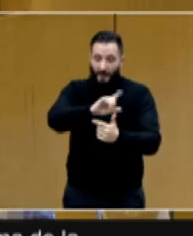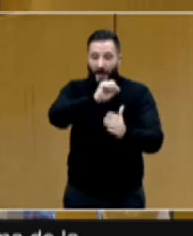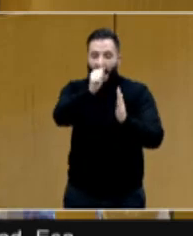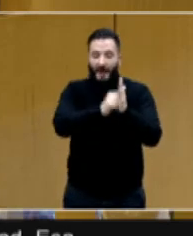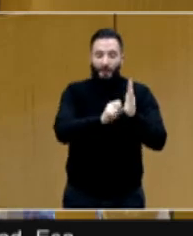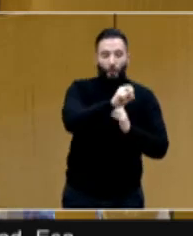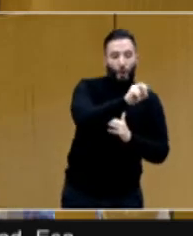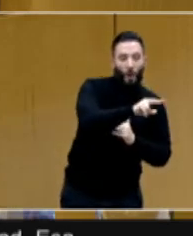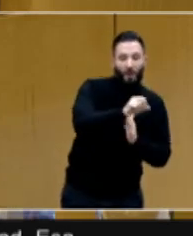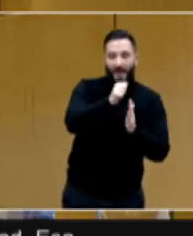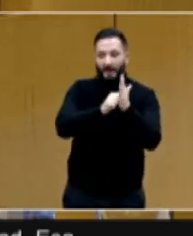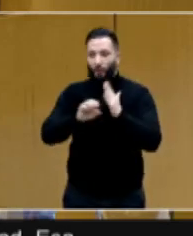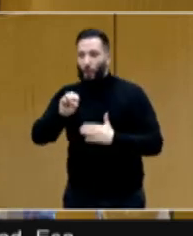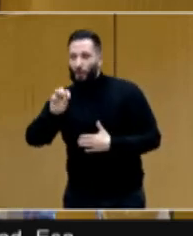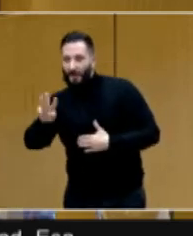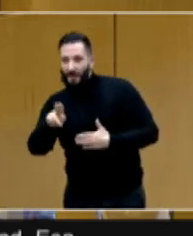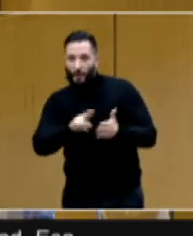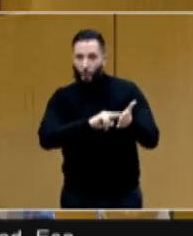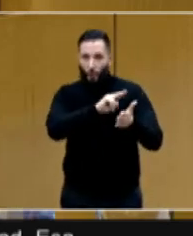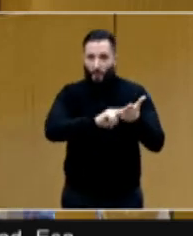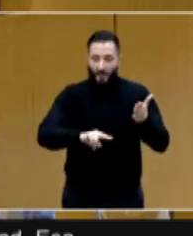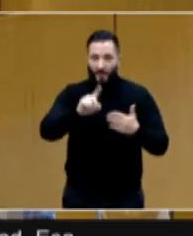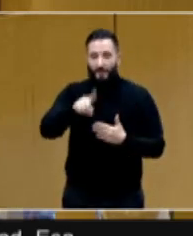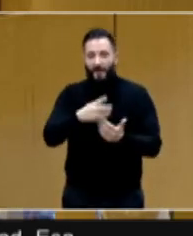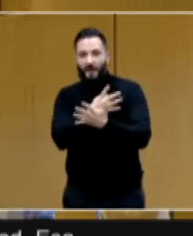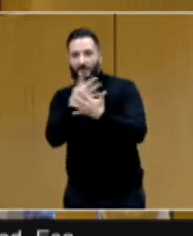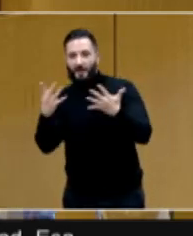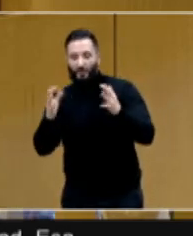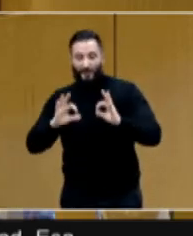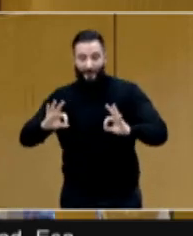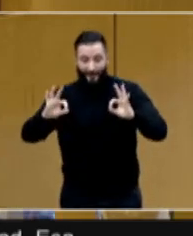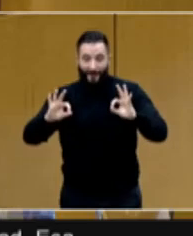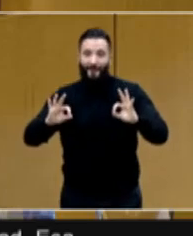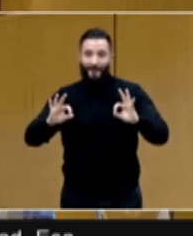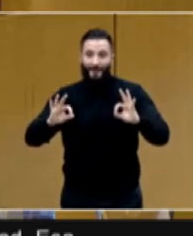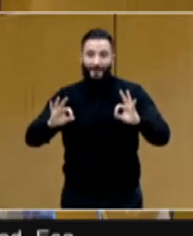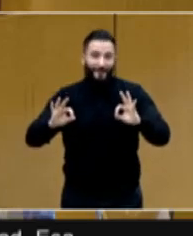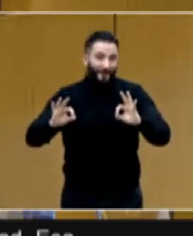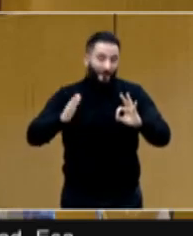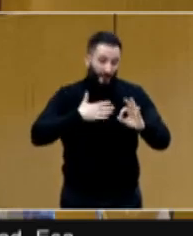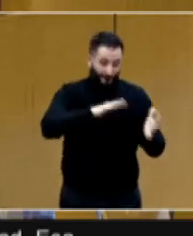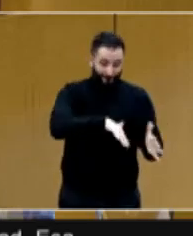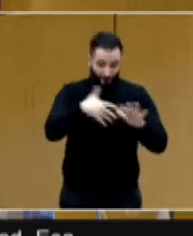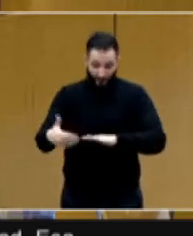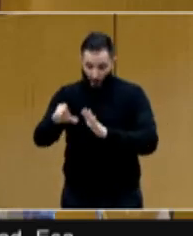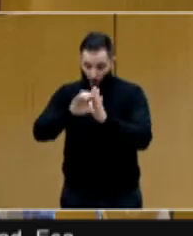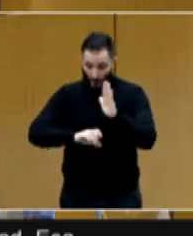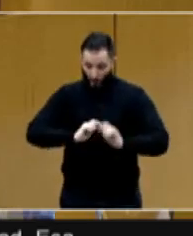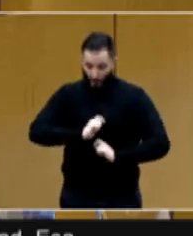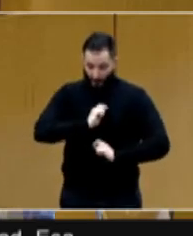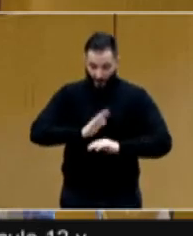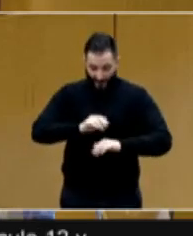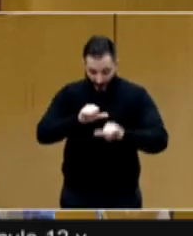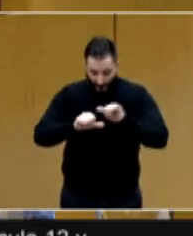y 13 sustancialmente y también alguna de los otros y 19 y 21 de la convención a nuestro código civil a las leyes procesales